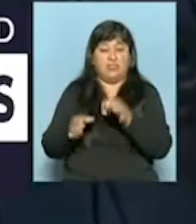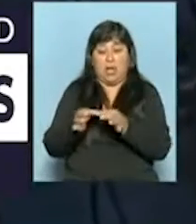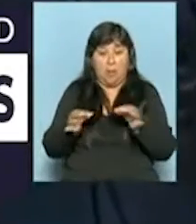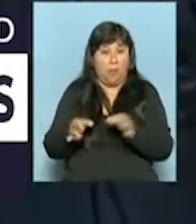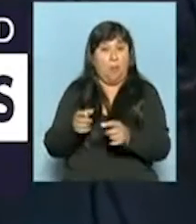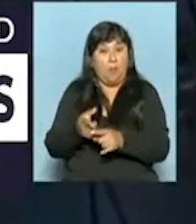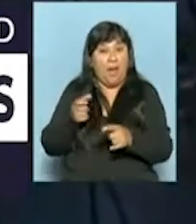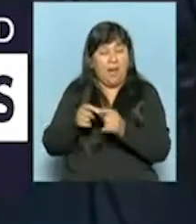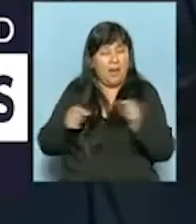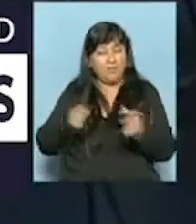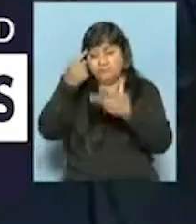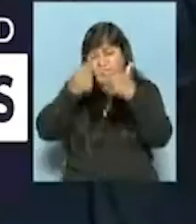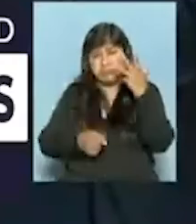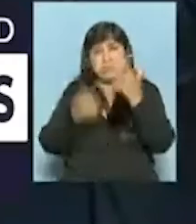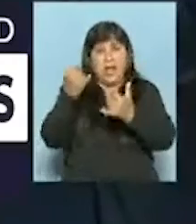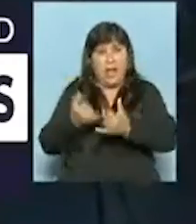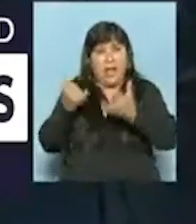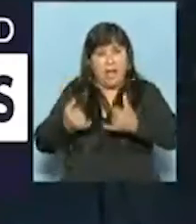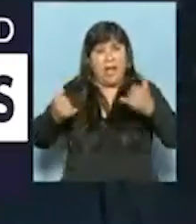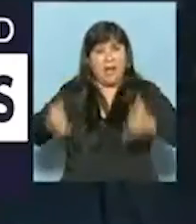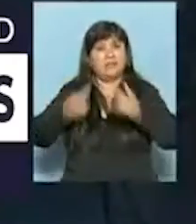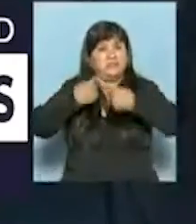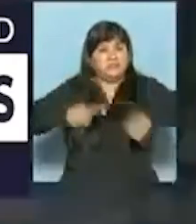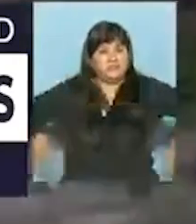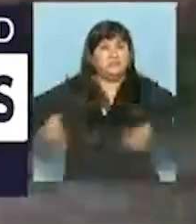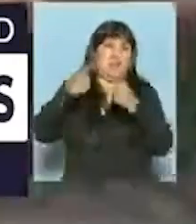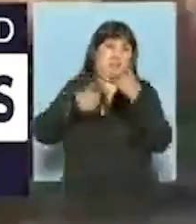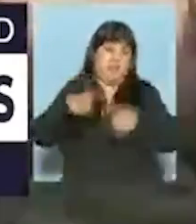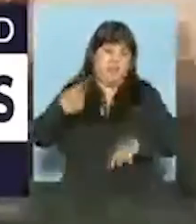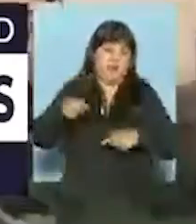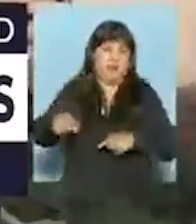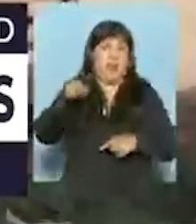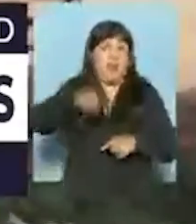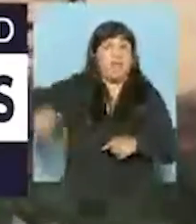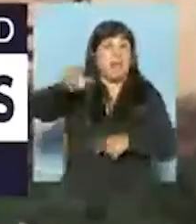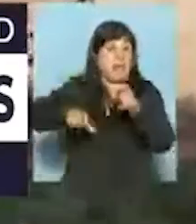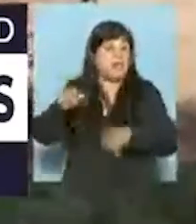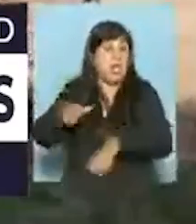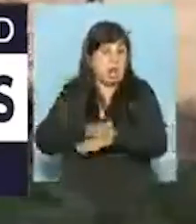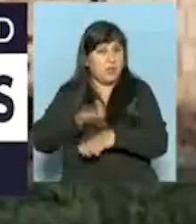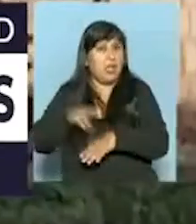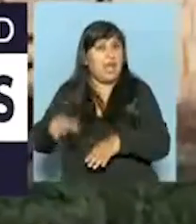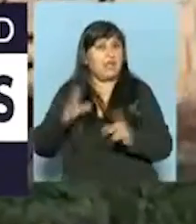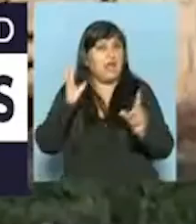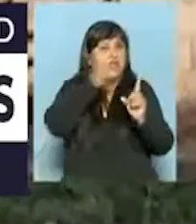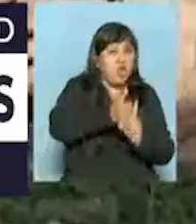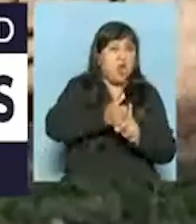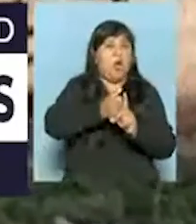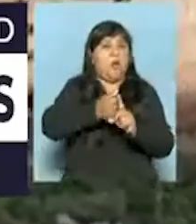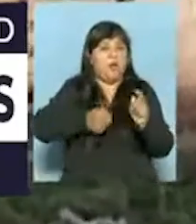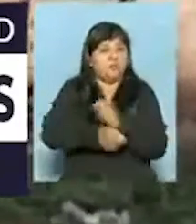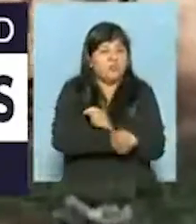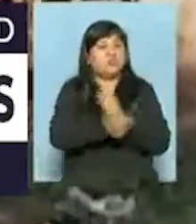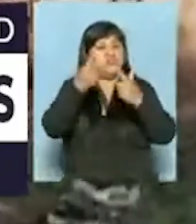serie de armas y elementos que utilizaban estas personas, primero para cometer delitos y también